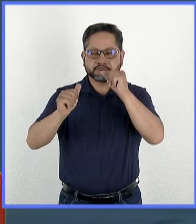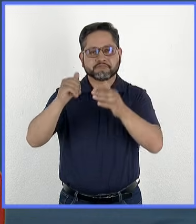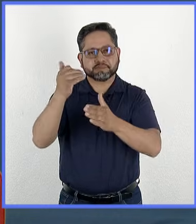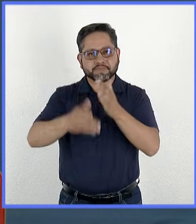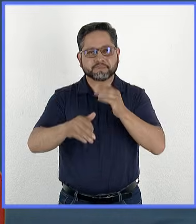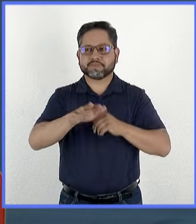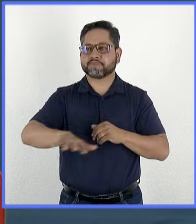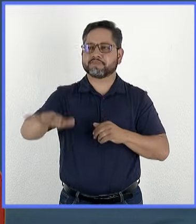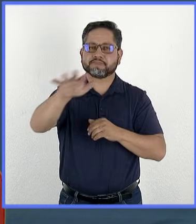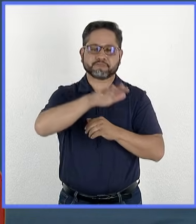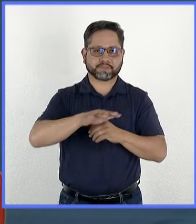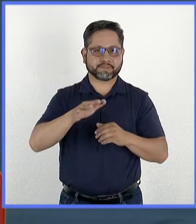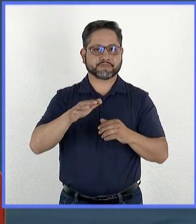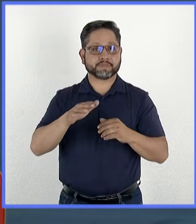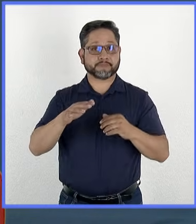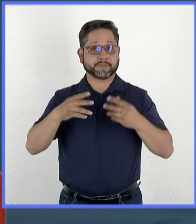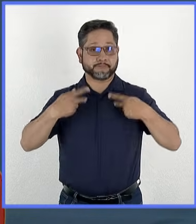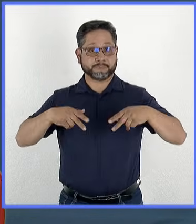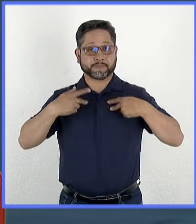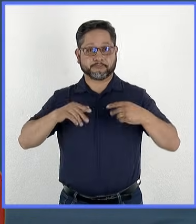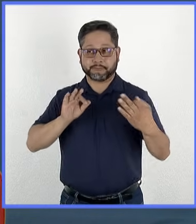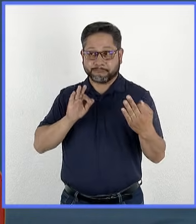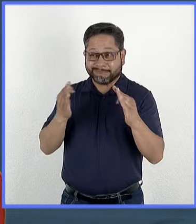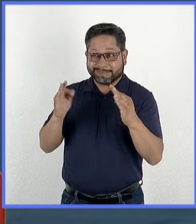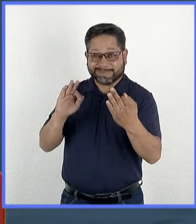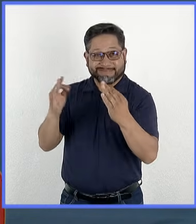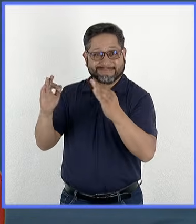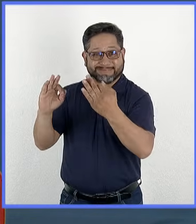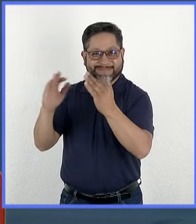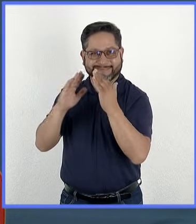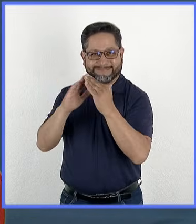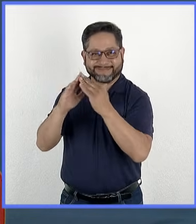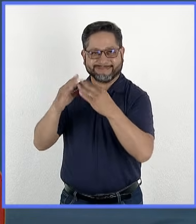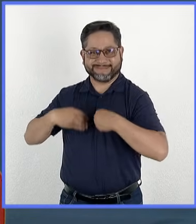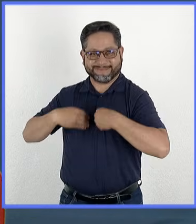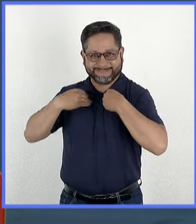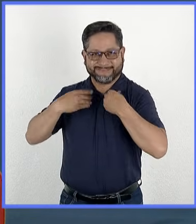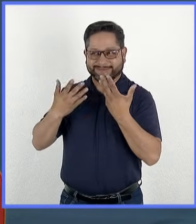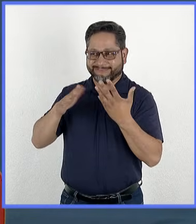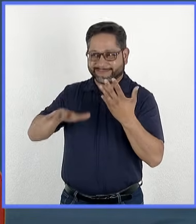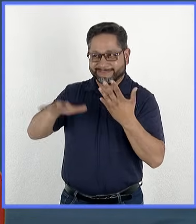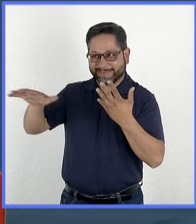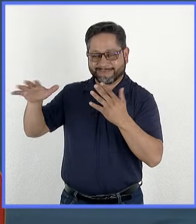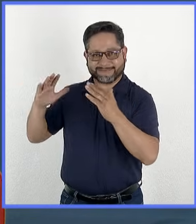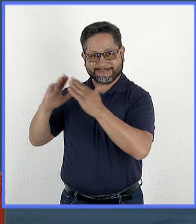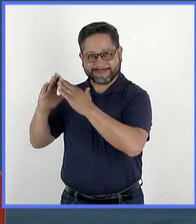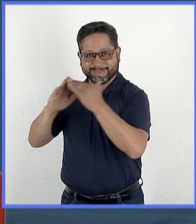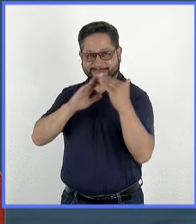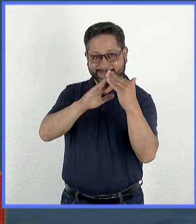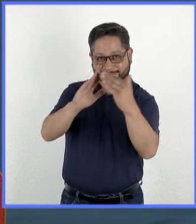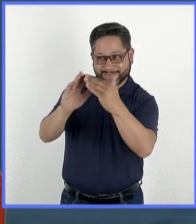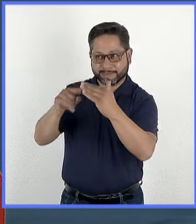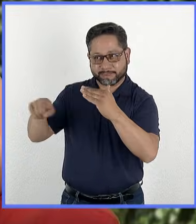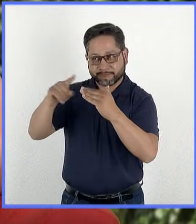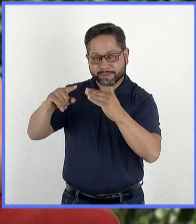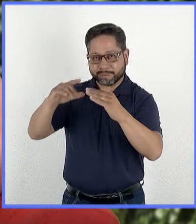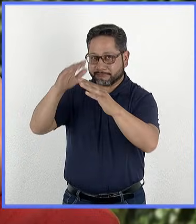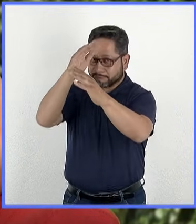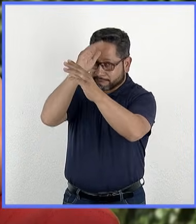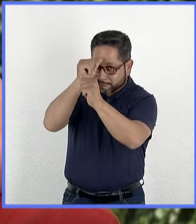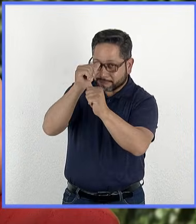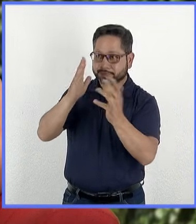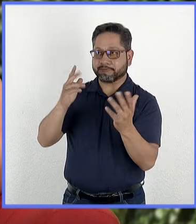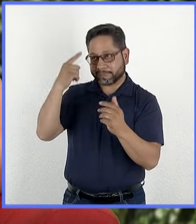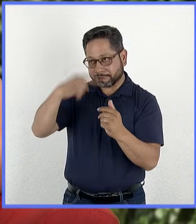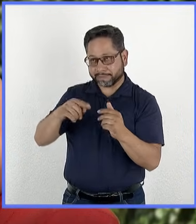los habitantes que quedan cerca de este trazo del acueducto. Muy bien, como bien dicen, pues